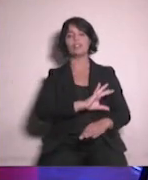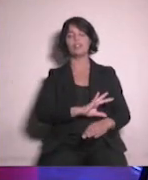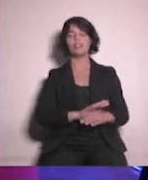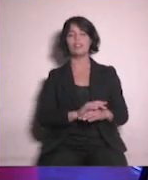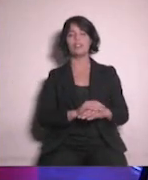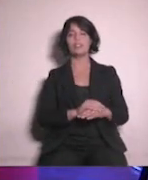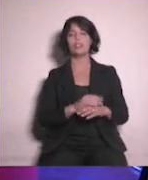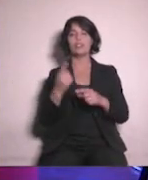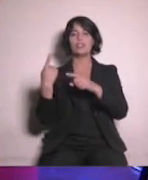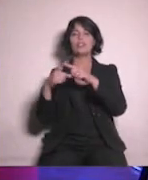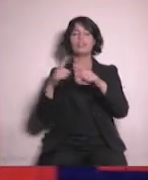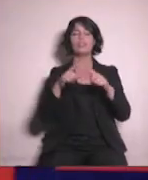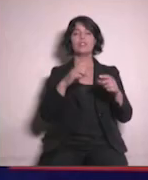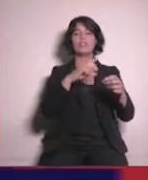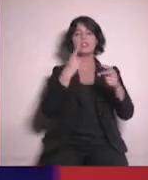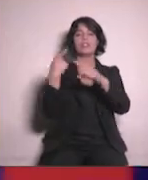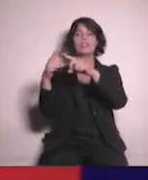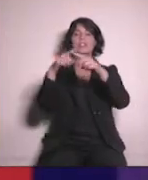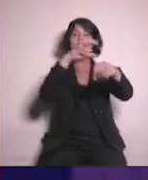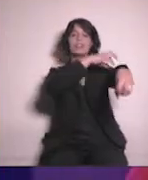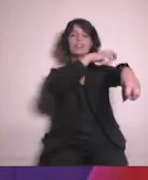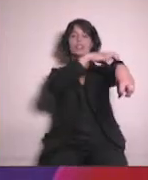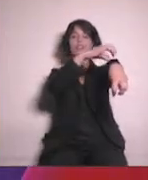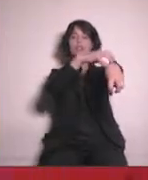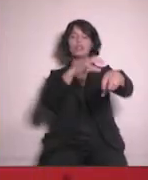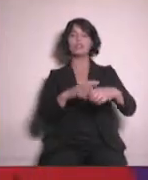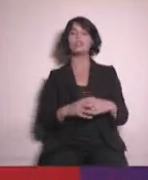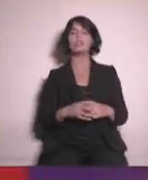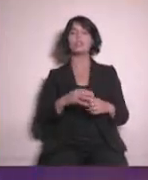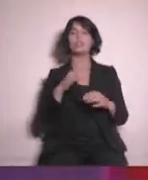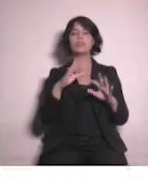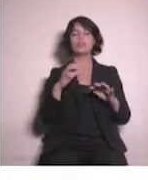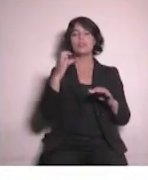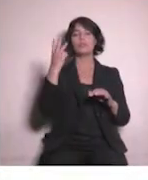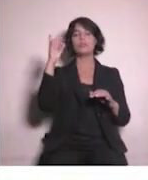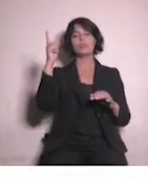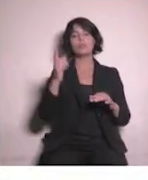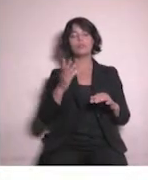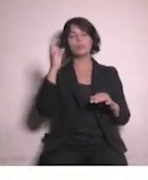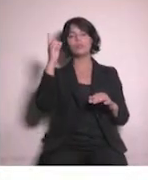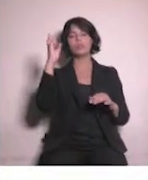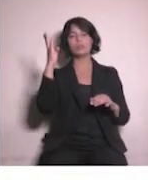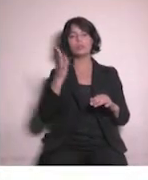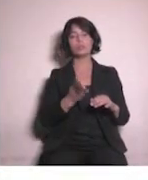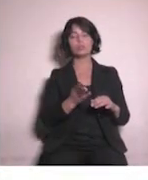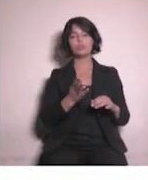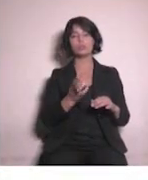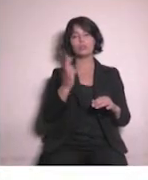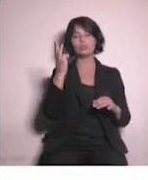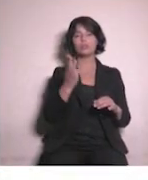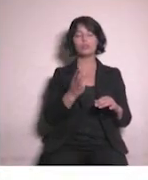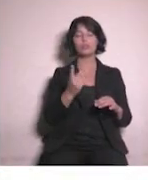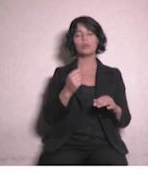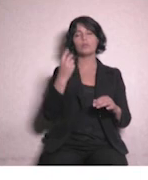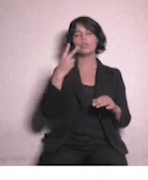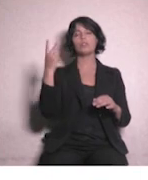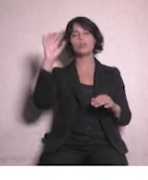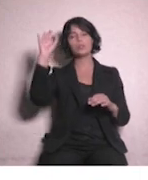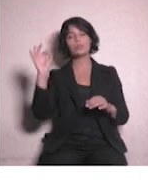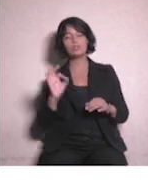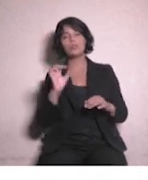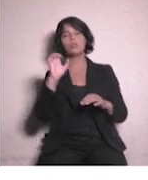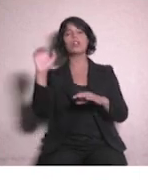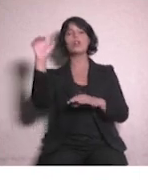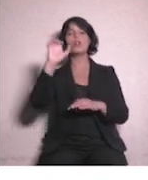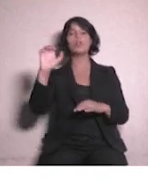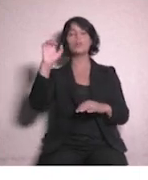La diversificación geográfica, un poco más de un tercio está en Asia emergente, 22% en Europa